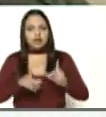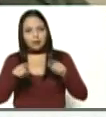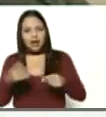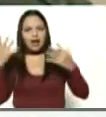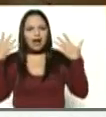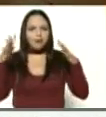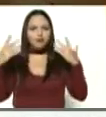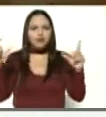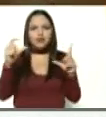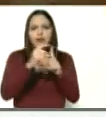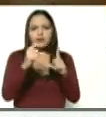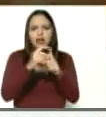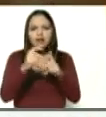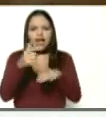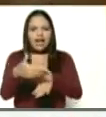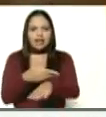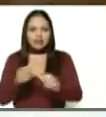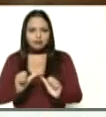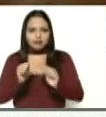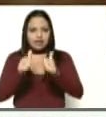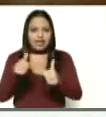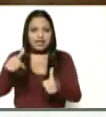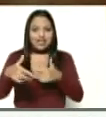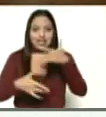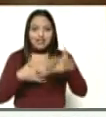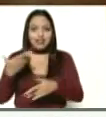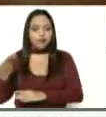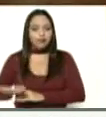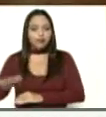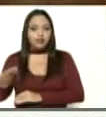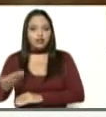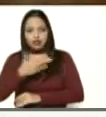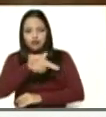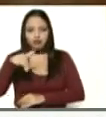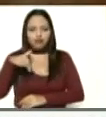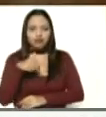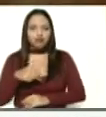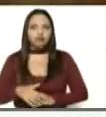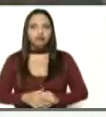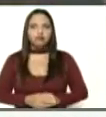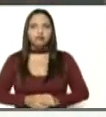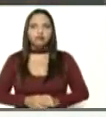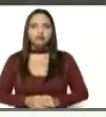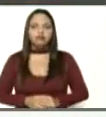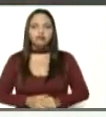aplaudo por las palabras introductorias de este acto tan importante para nosotros,